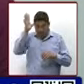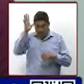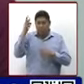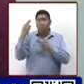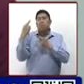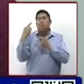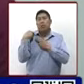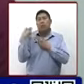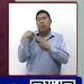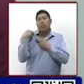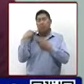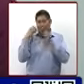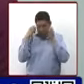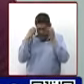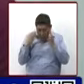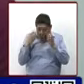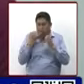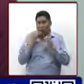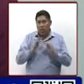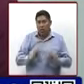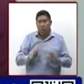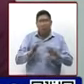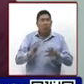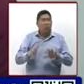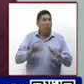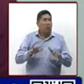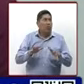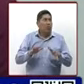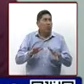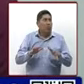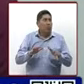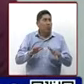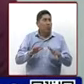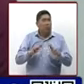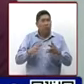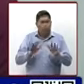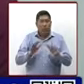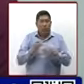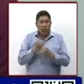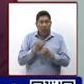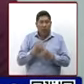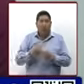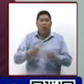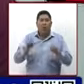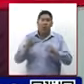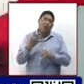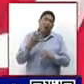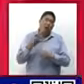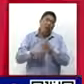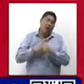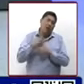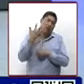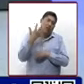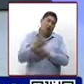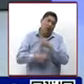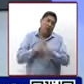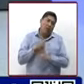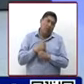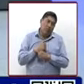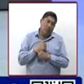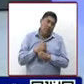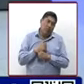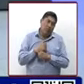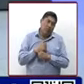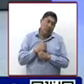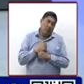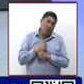del cuidado y de la educación del niño, más o menos hasta que éste tenga cierto grado de independencia, 4 o 5 años, ¿no?